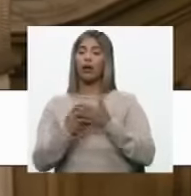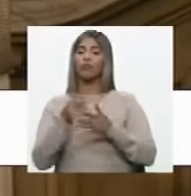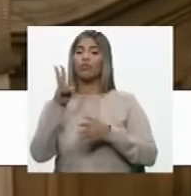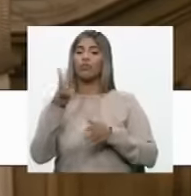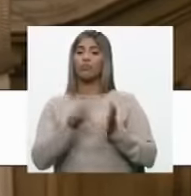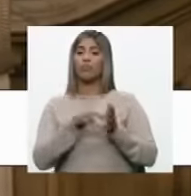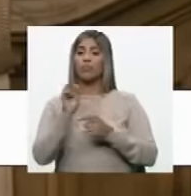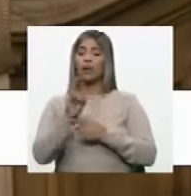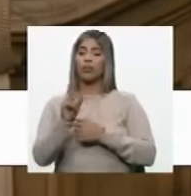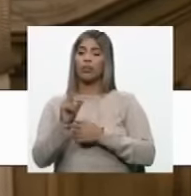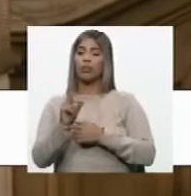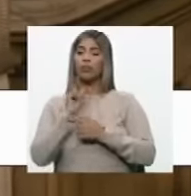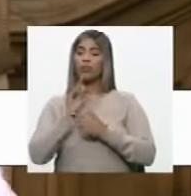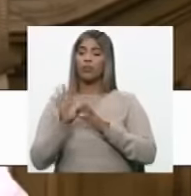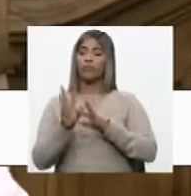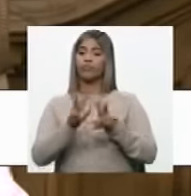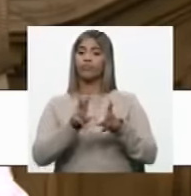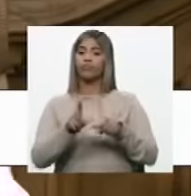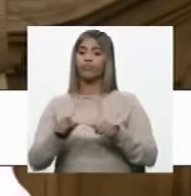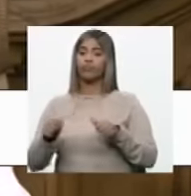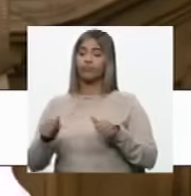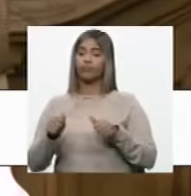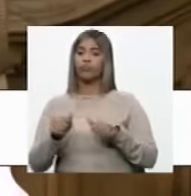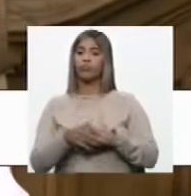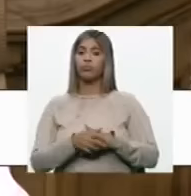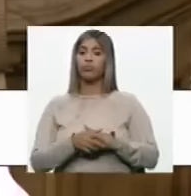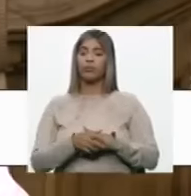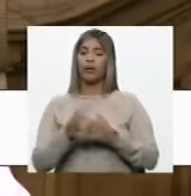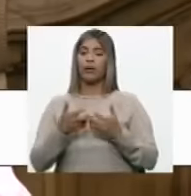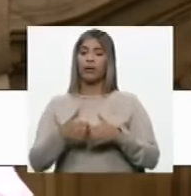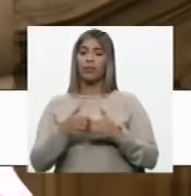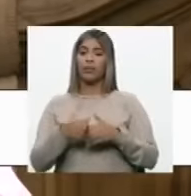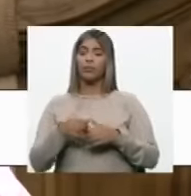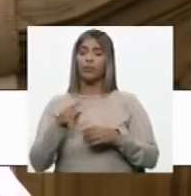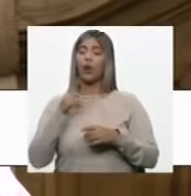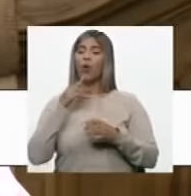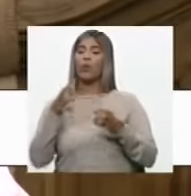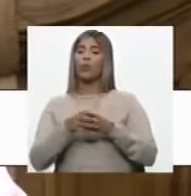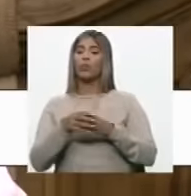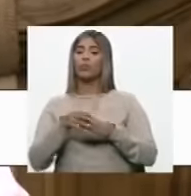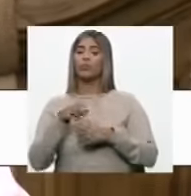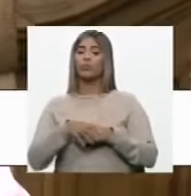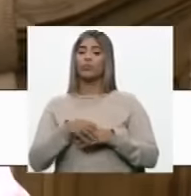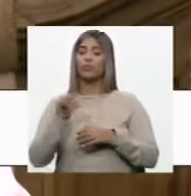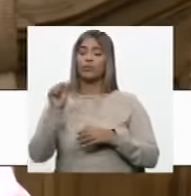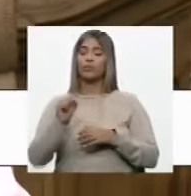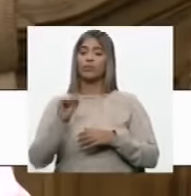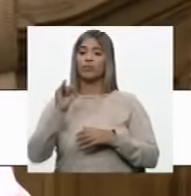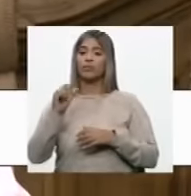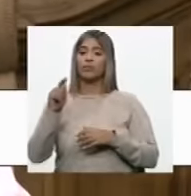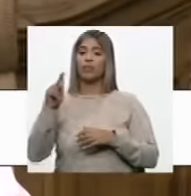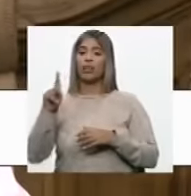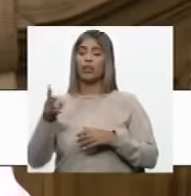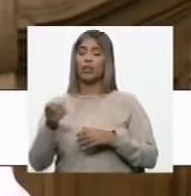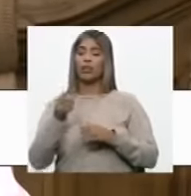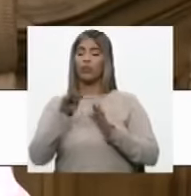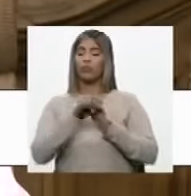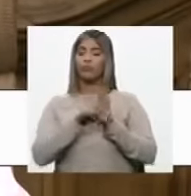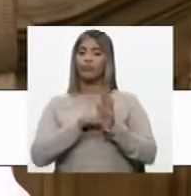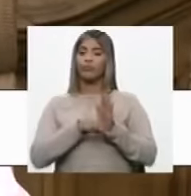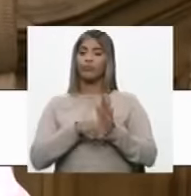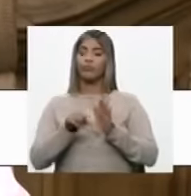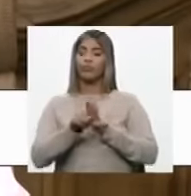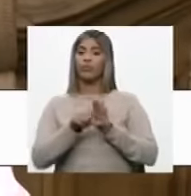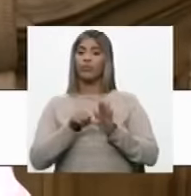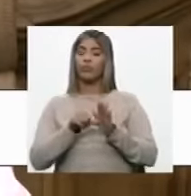2016-2021 en el despojo y robo de la empresa venezolana Corporación Petrolera Citgo. De conformidad con lo previsto en